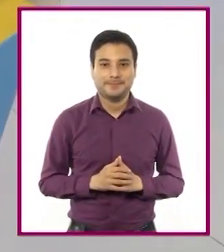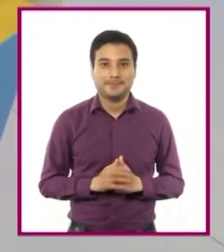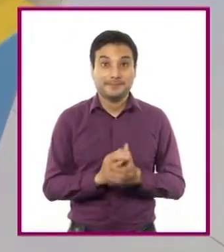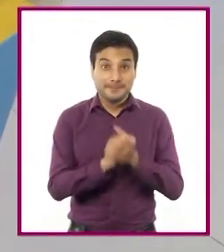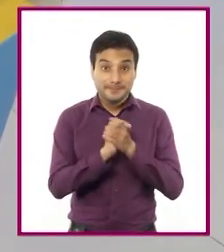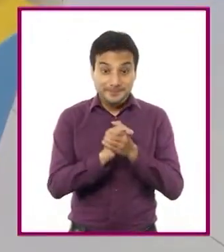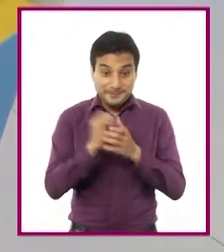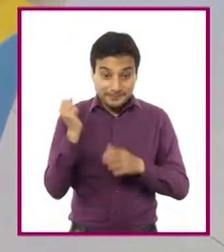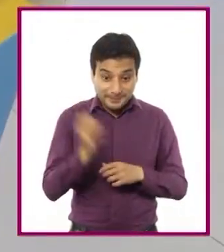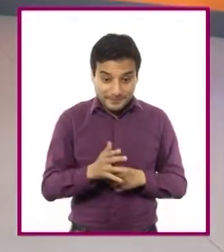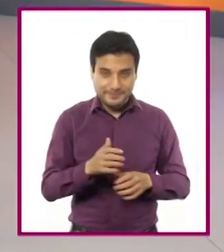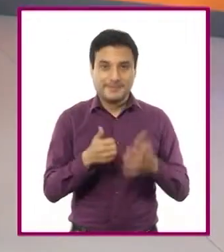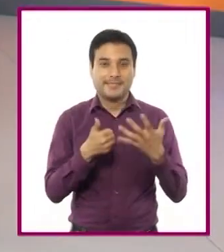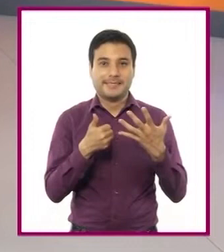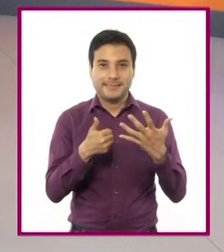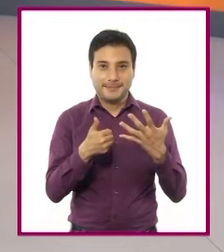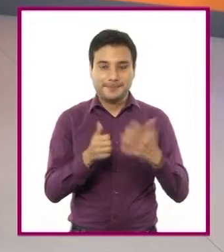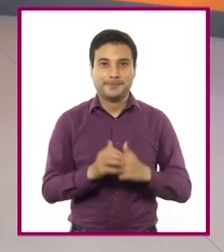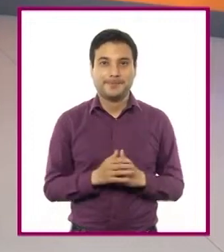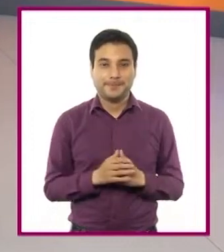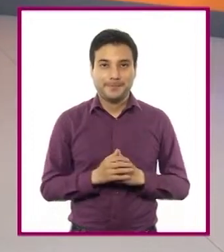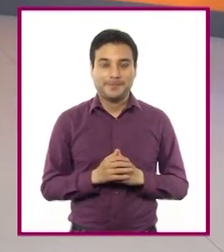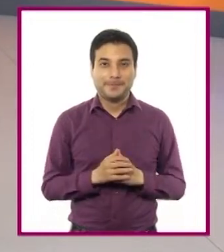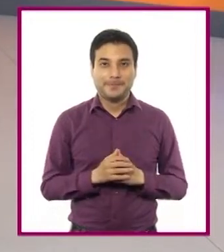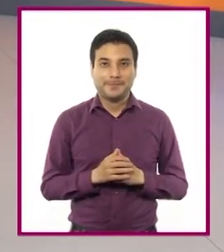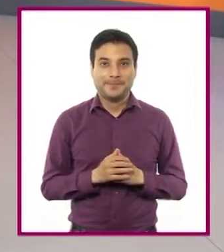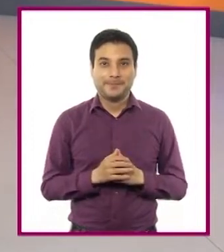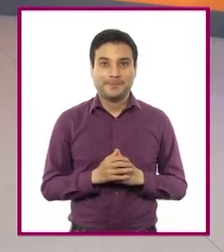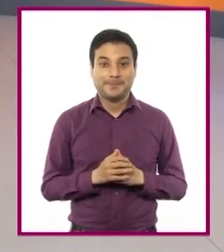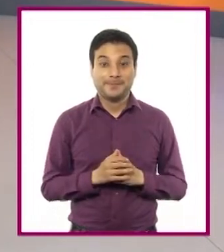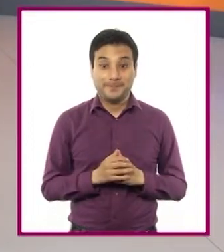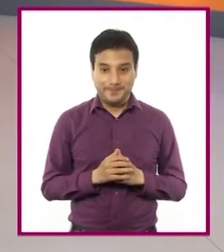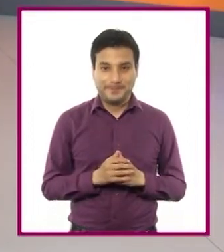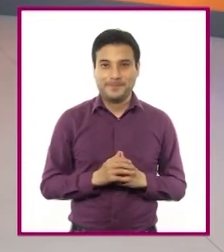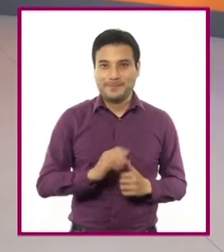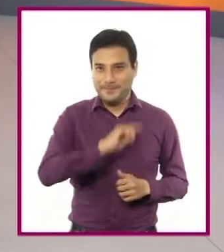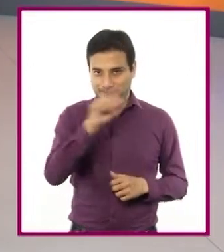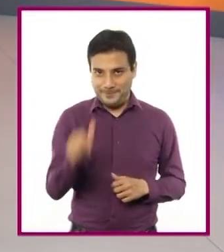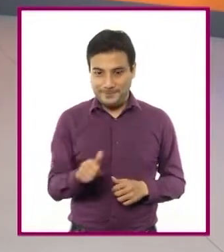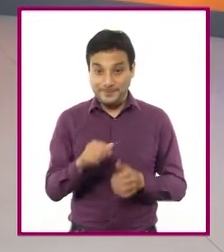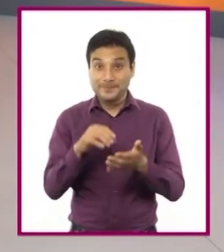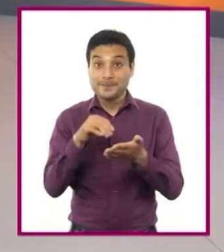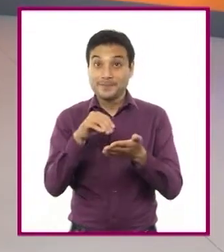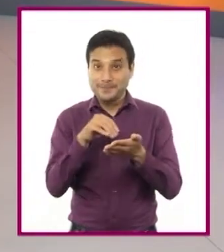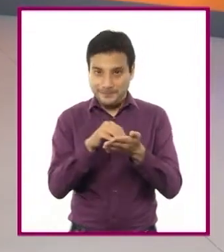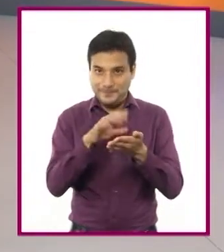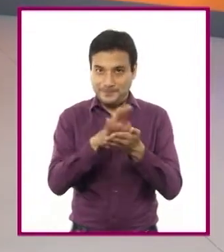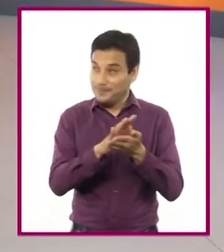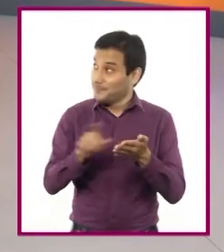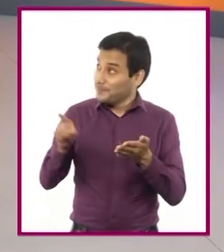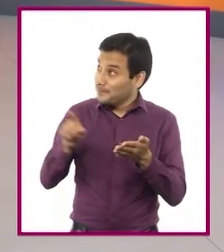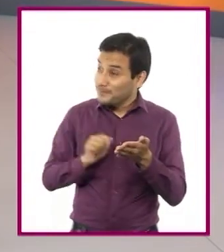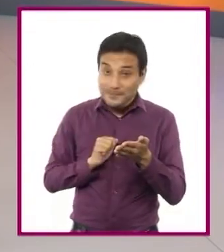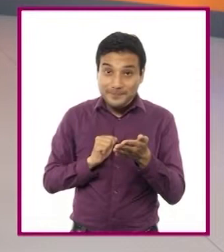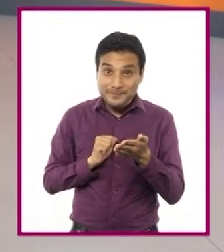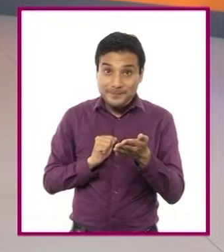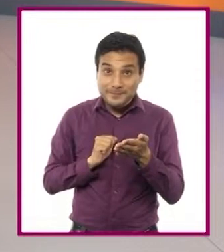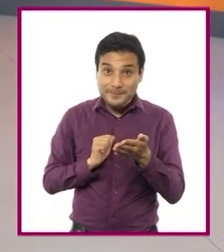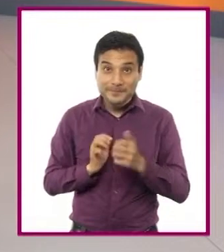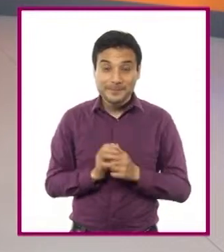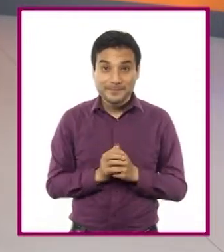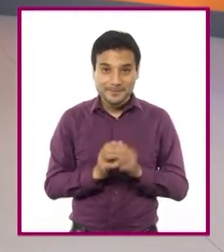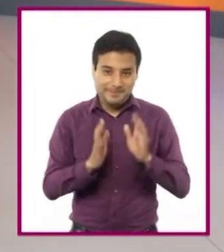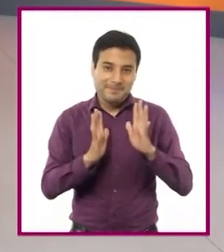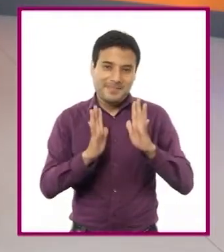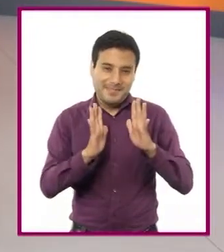6. De este modo, los resultados se registran en la tabla del juego Rango Dados. Ya se tiene el